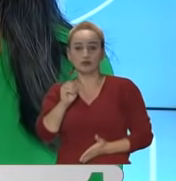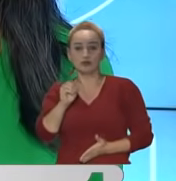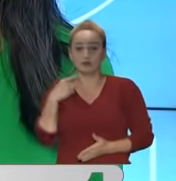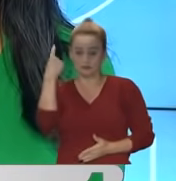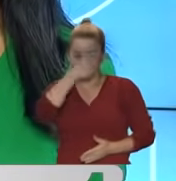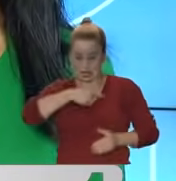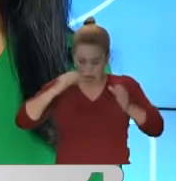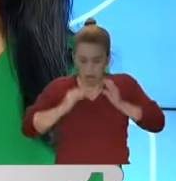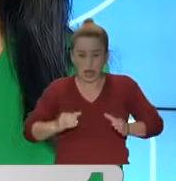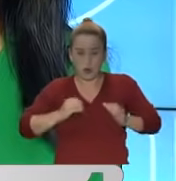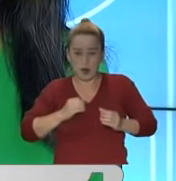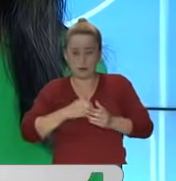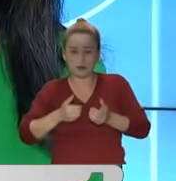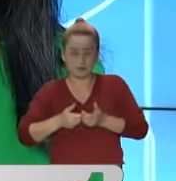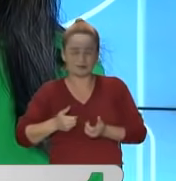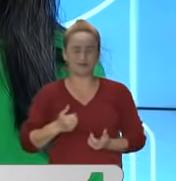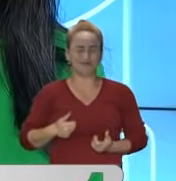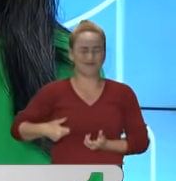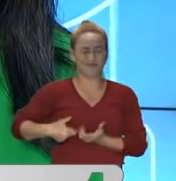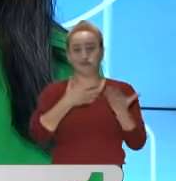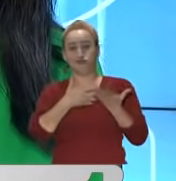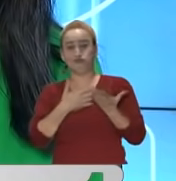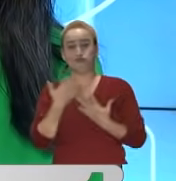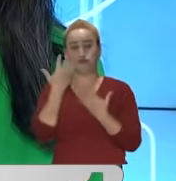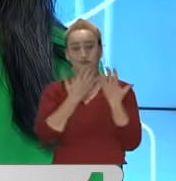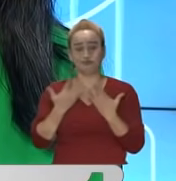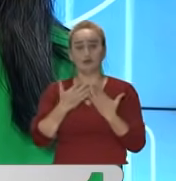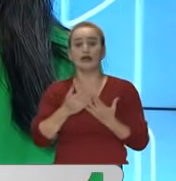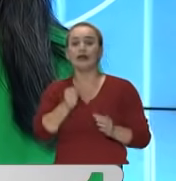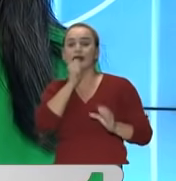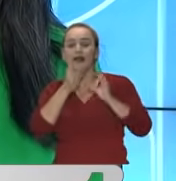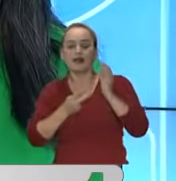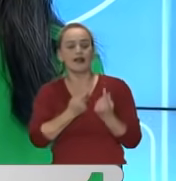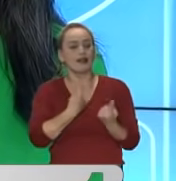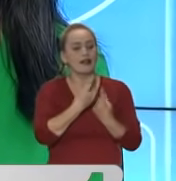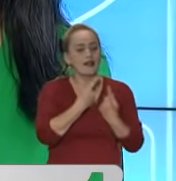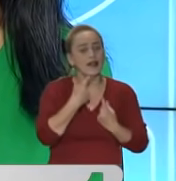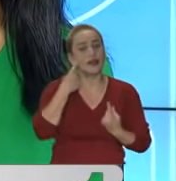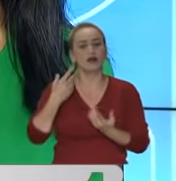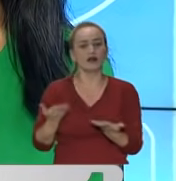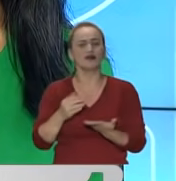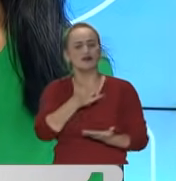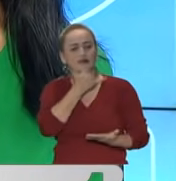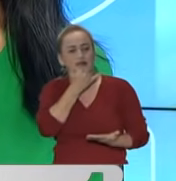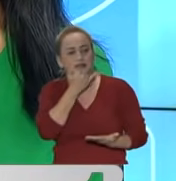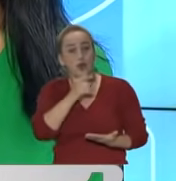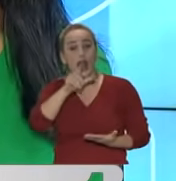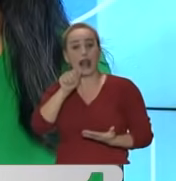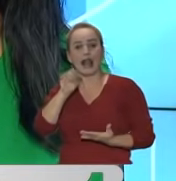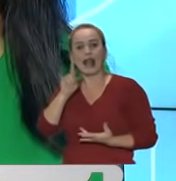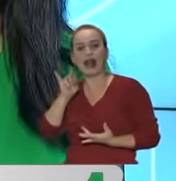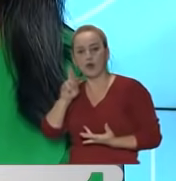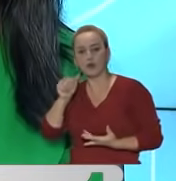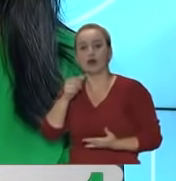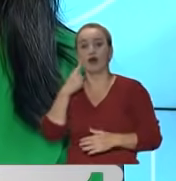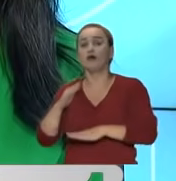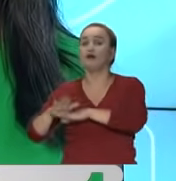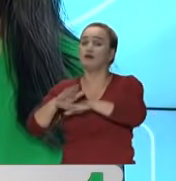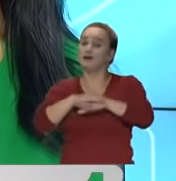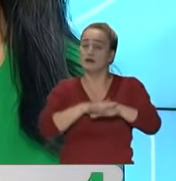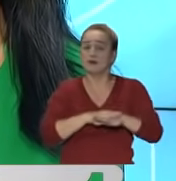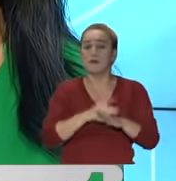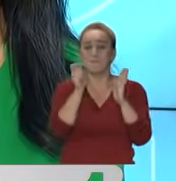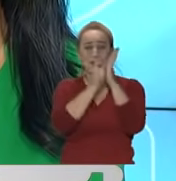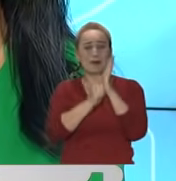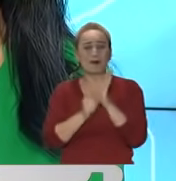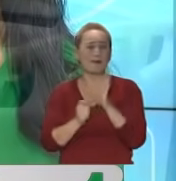de su cuerpo. Noticentro 1 CMI habló con Laura, quien pide cárcel para el agresor y dice que no era la primera vez que el